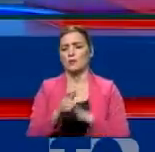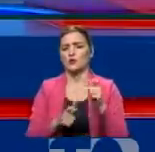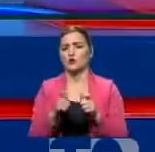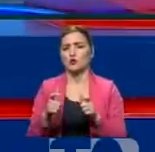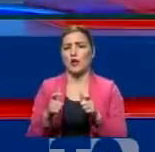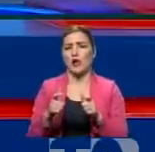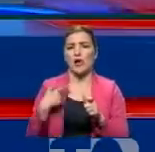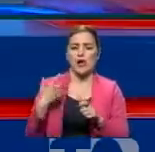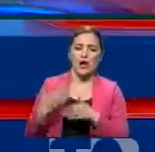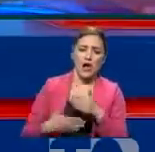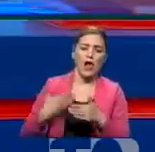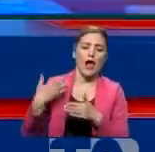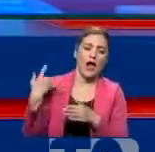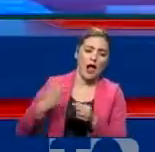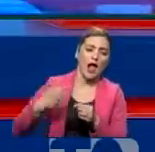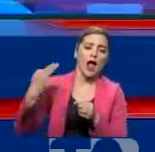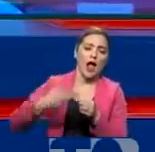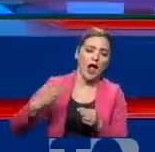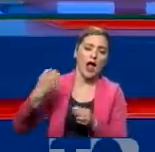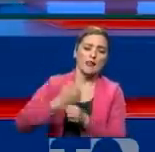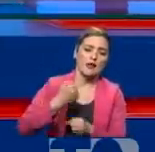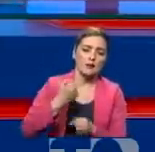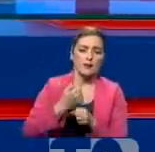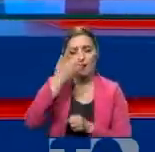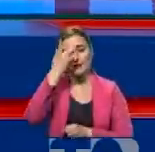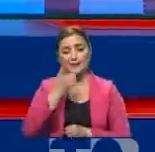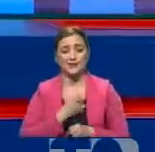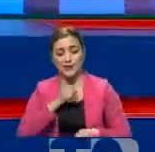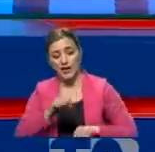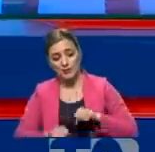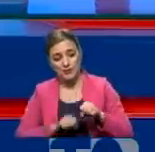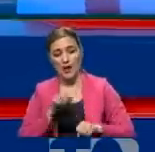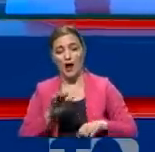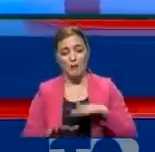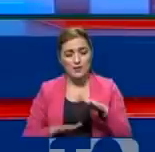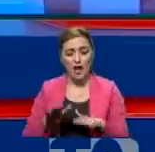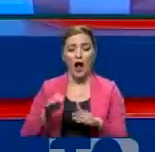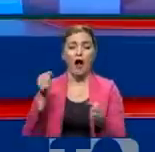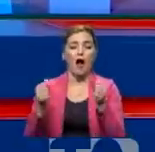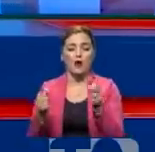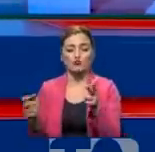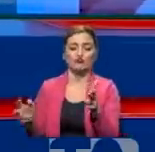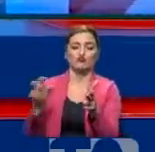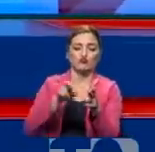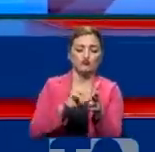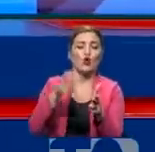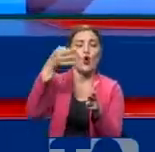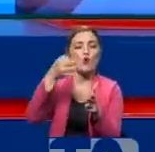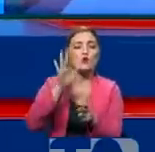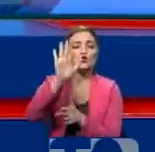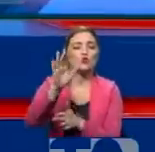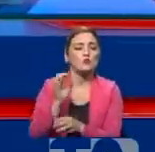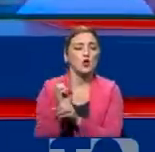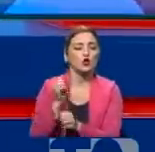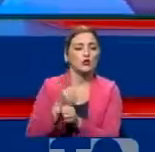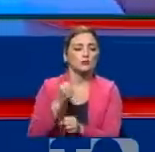que decidieron ir a trabajar en camionetas, bicicletas y hasta caminando. Decenas de personas llegaron a cumplir con sus obligaciones durante el